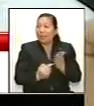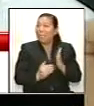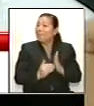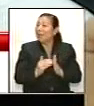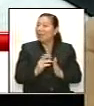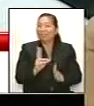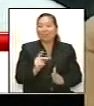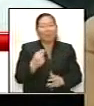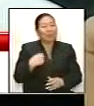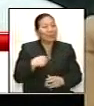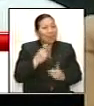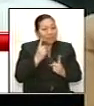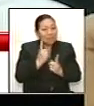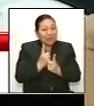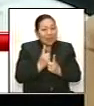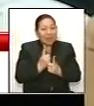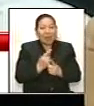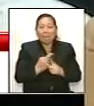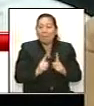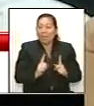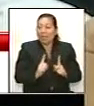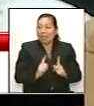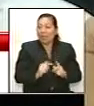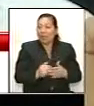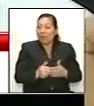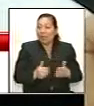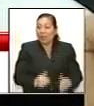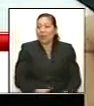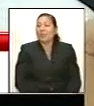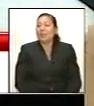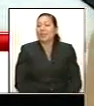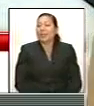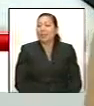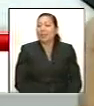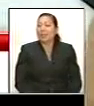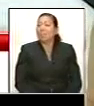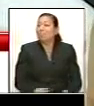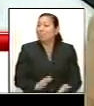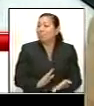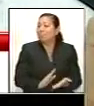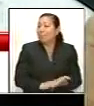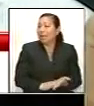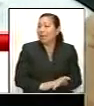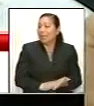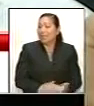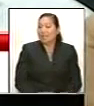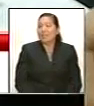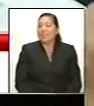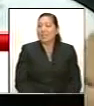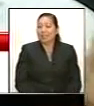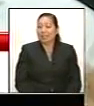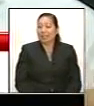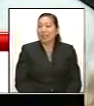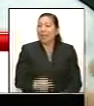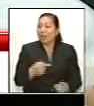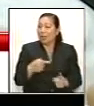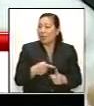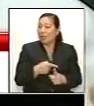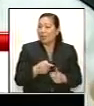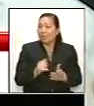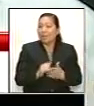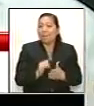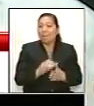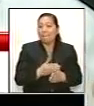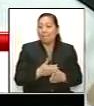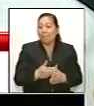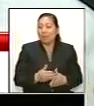no. Nosotros lo vemos como el delito primigenio, que es el, valga la redundancia, el acoso, que es